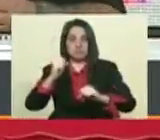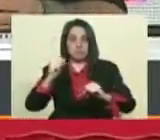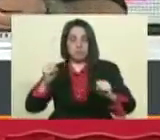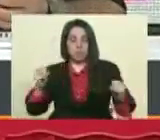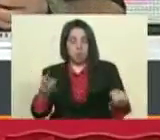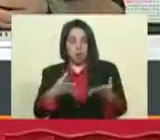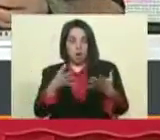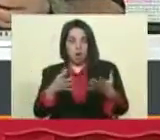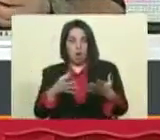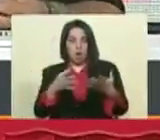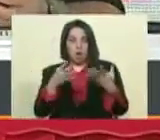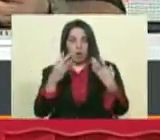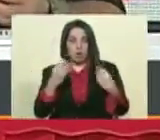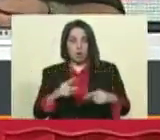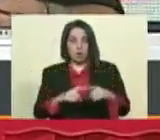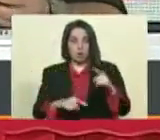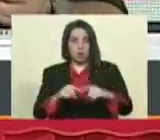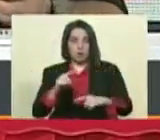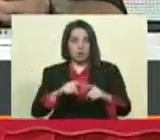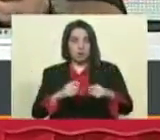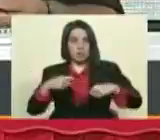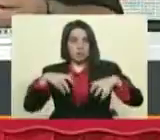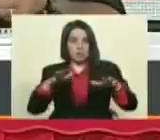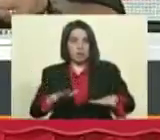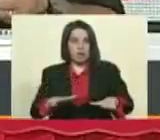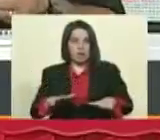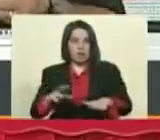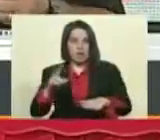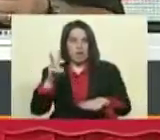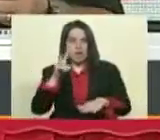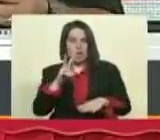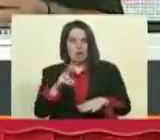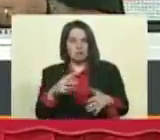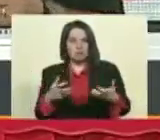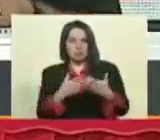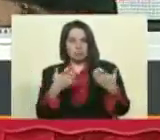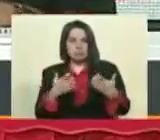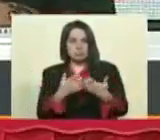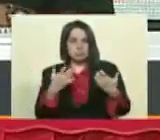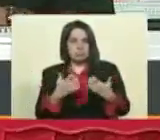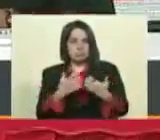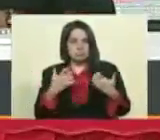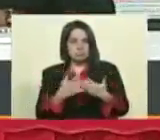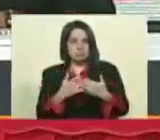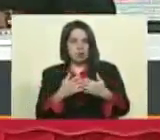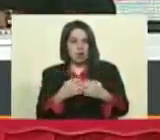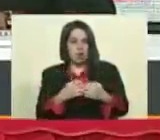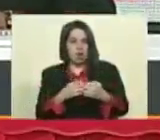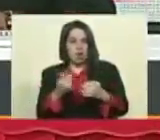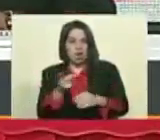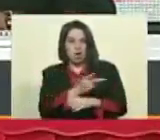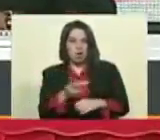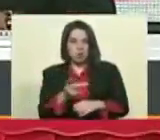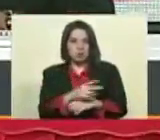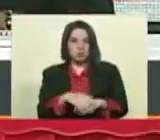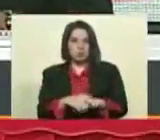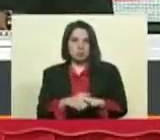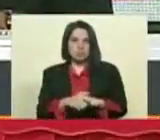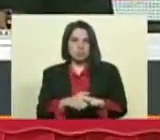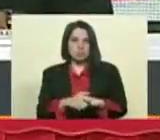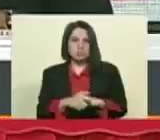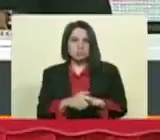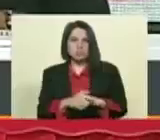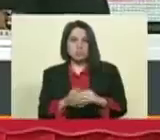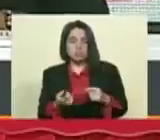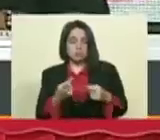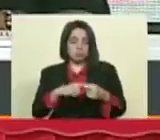milagro de parar la violencia que traía un sector de venezolanos una vez que se